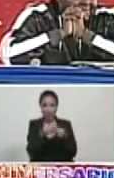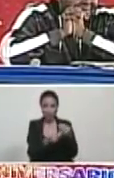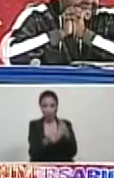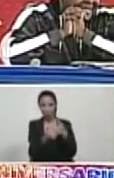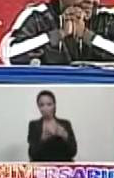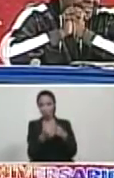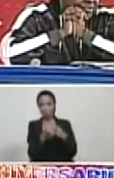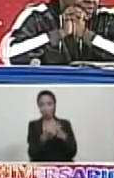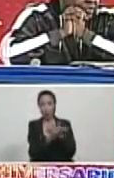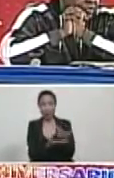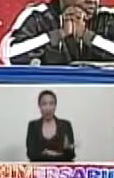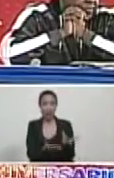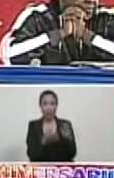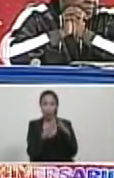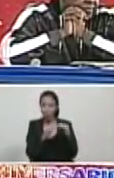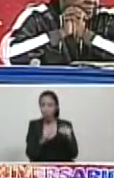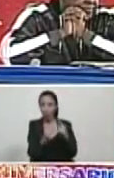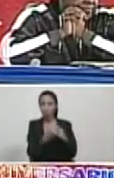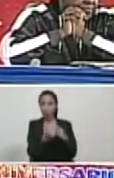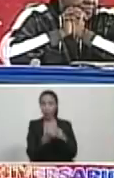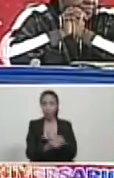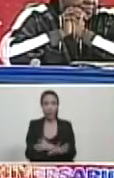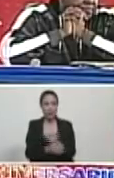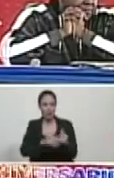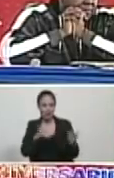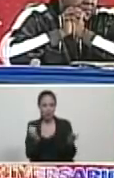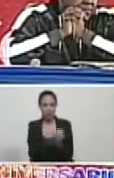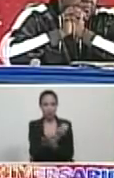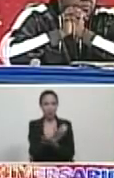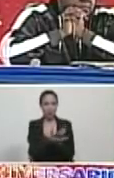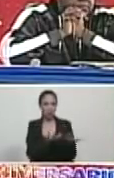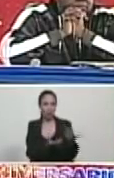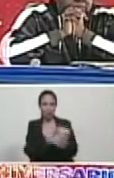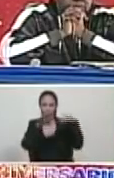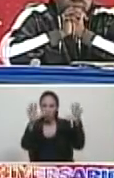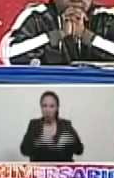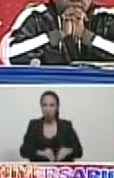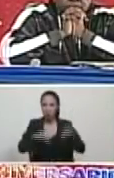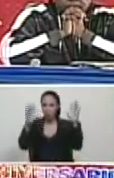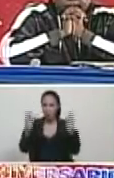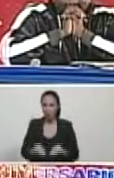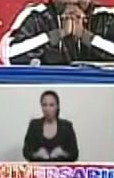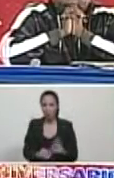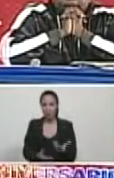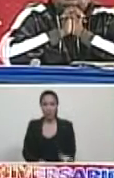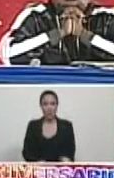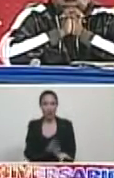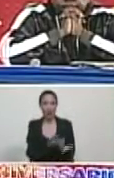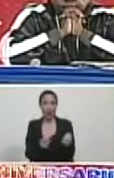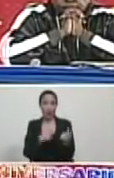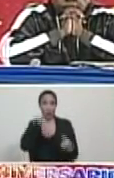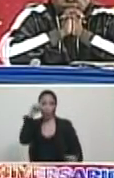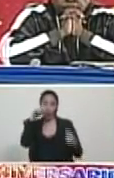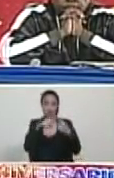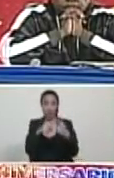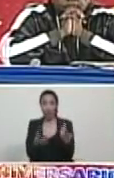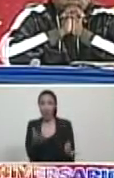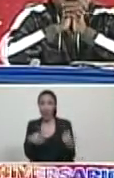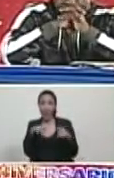títeres y lacayos internos para quitarle la luz al pueblo era la violencia